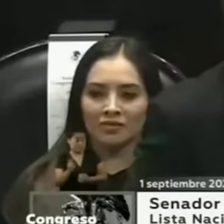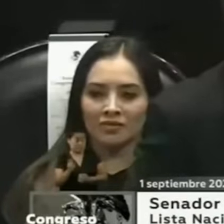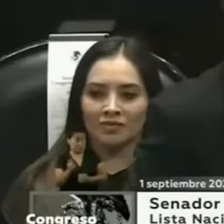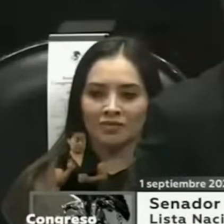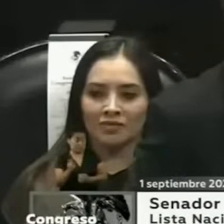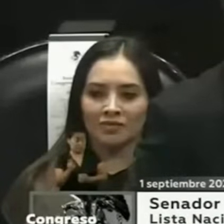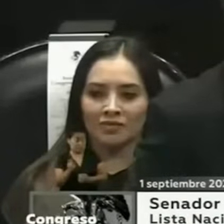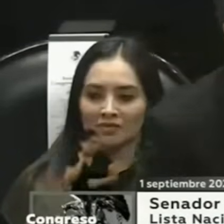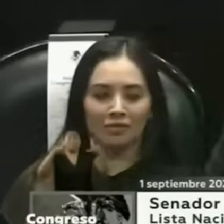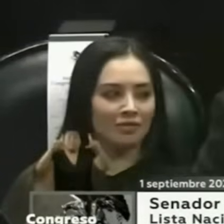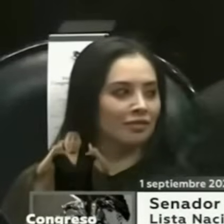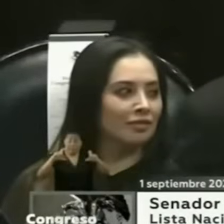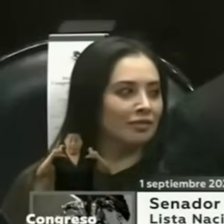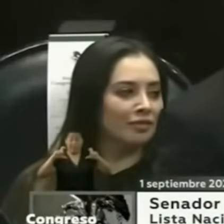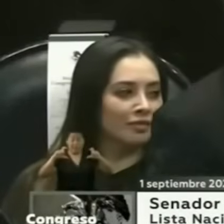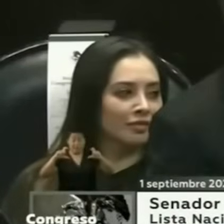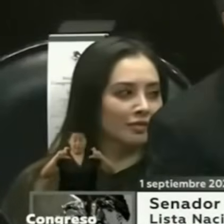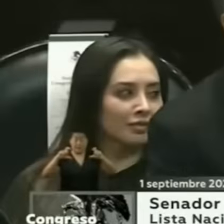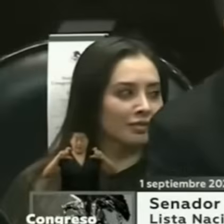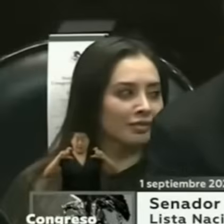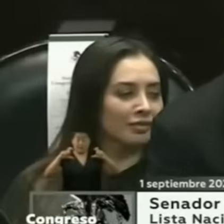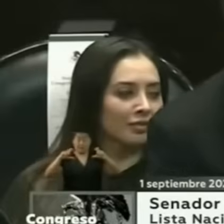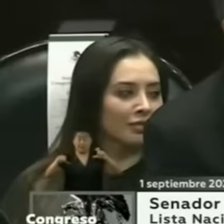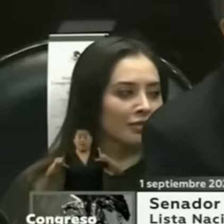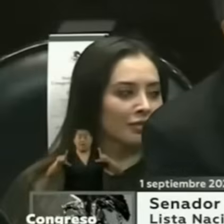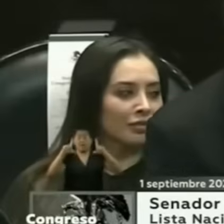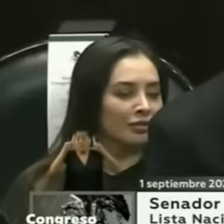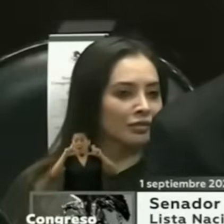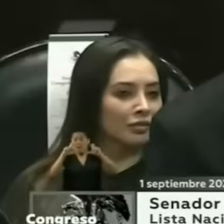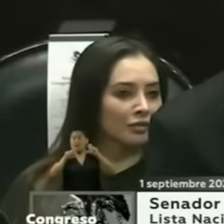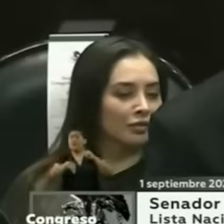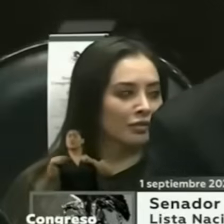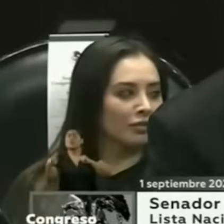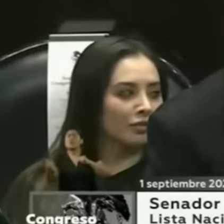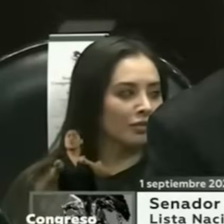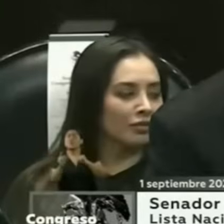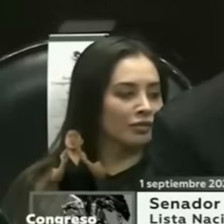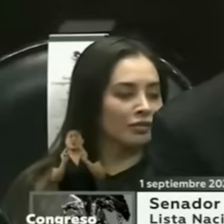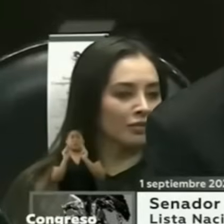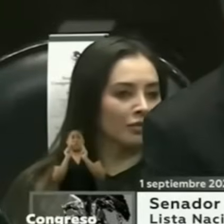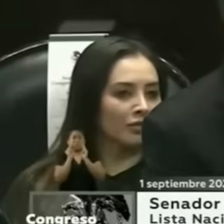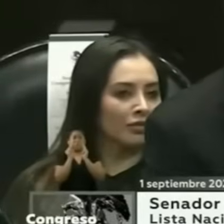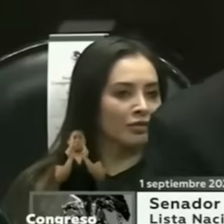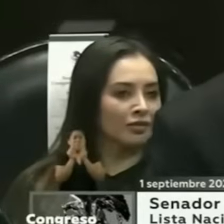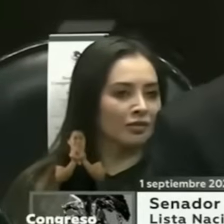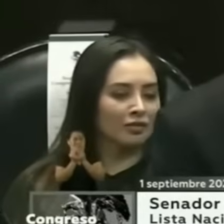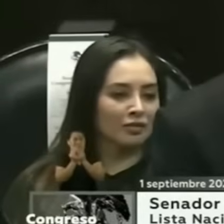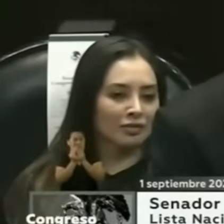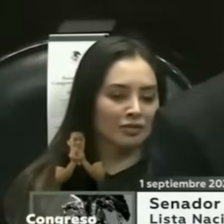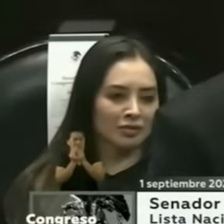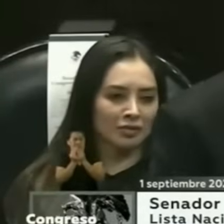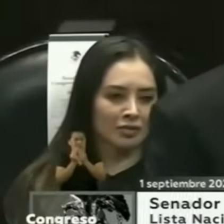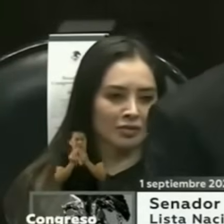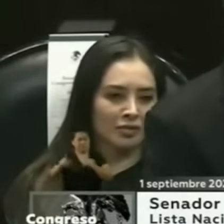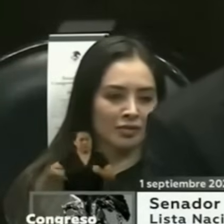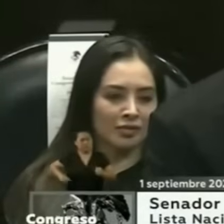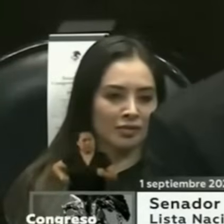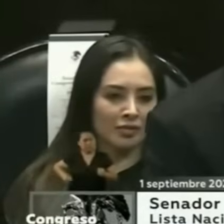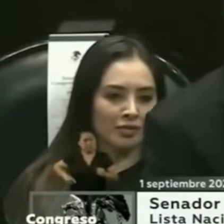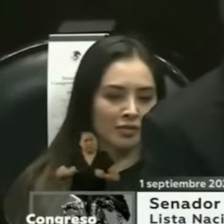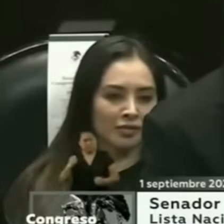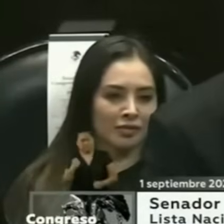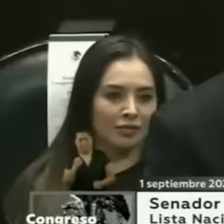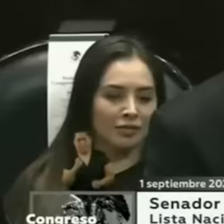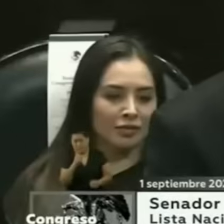¿Qué, uh, ¿Qué pasa con Alito? Vicente, bueno, pues mira, es que no pueden actuar de otra